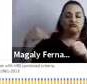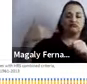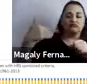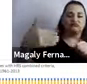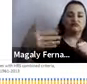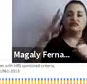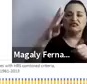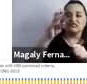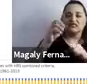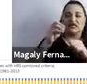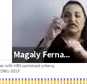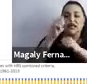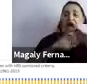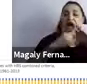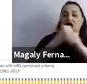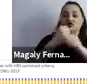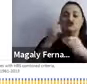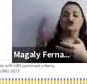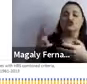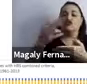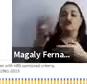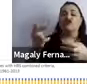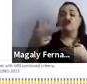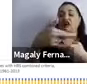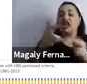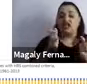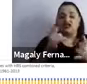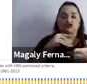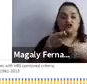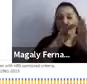registros que tenemos disponibles a nivel internacional